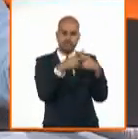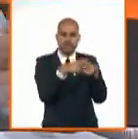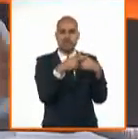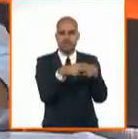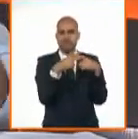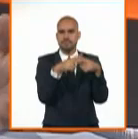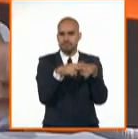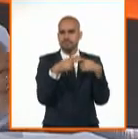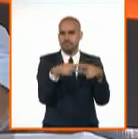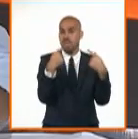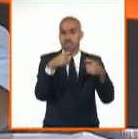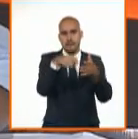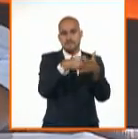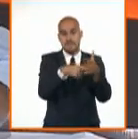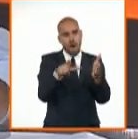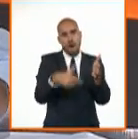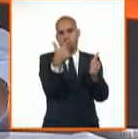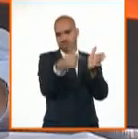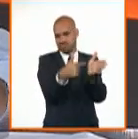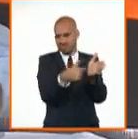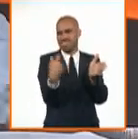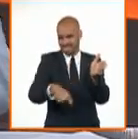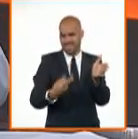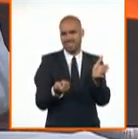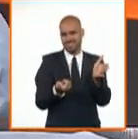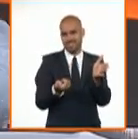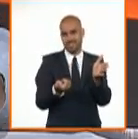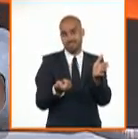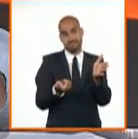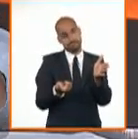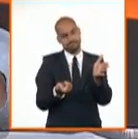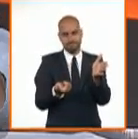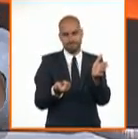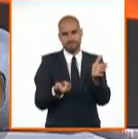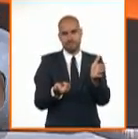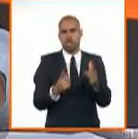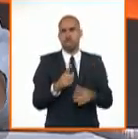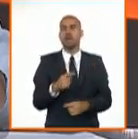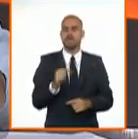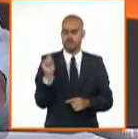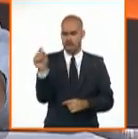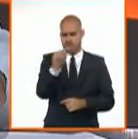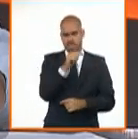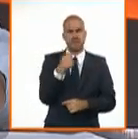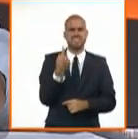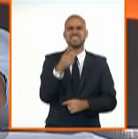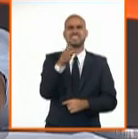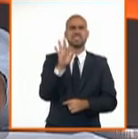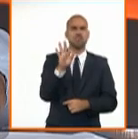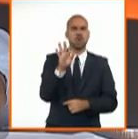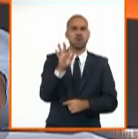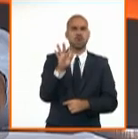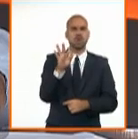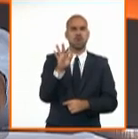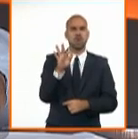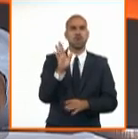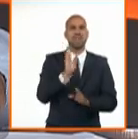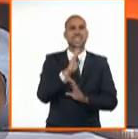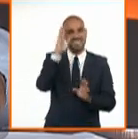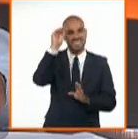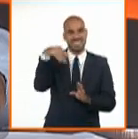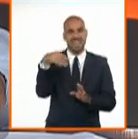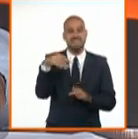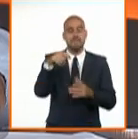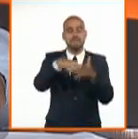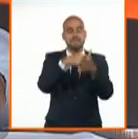planificado que se le puedan ejecutar a los mismos de ellos nosotros tenemos 18 bloques que están fuera del ciclo de mantenimiento